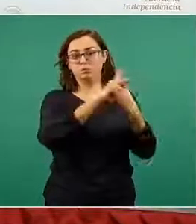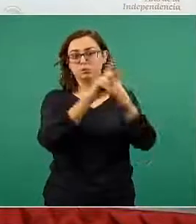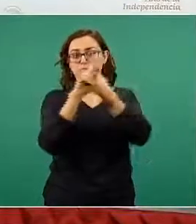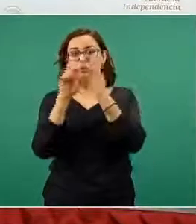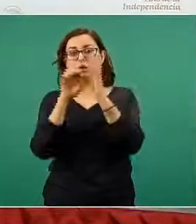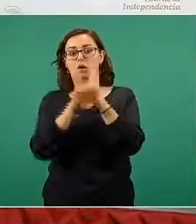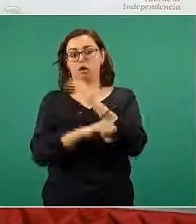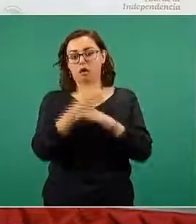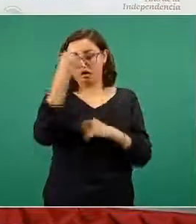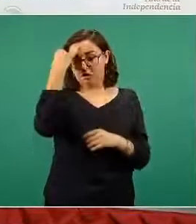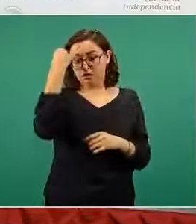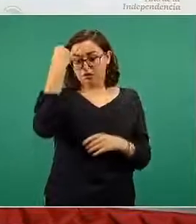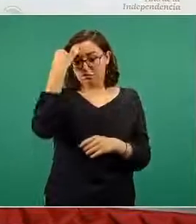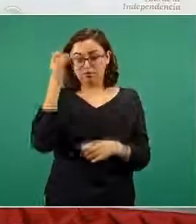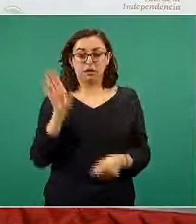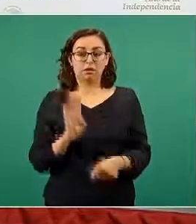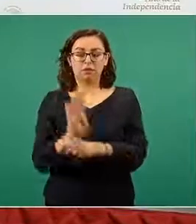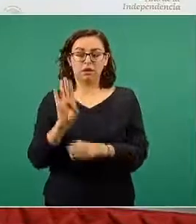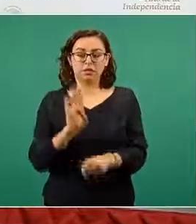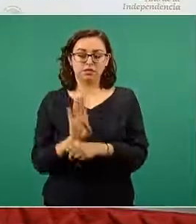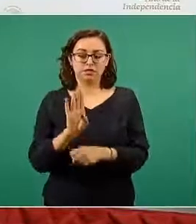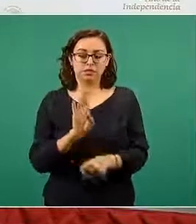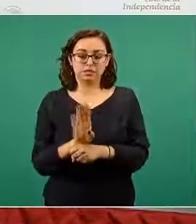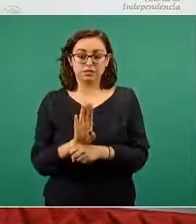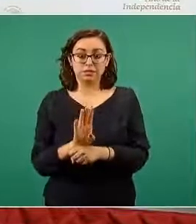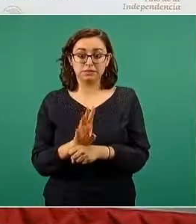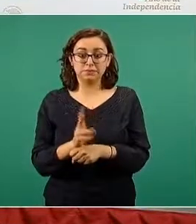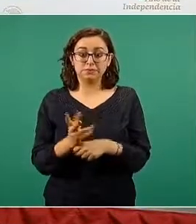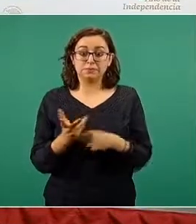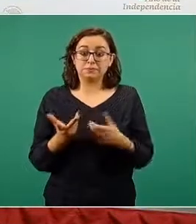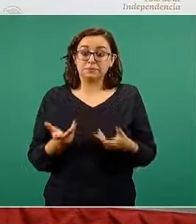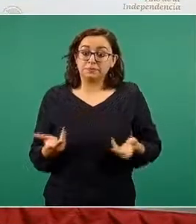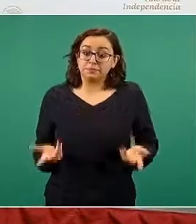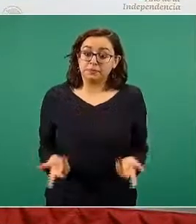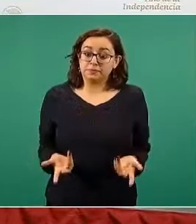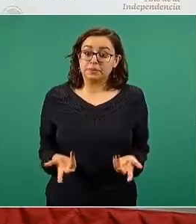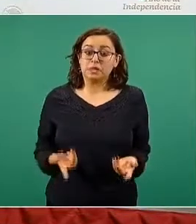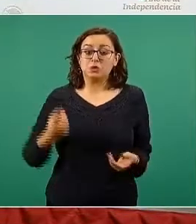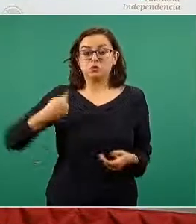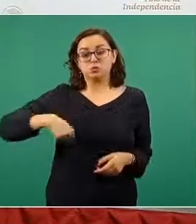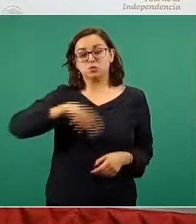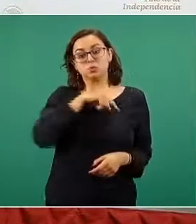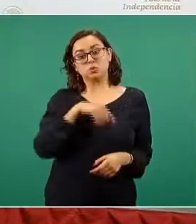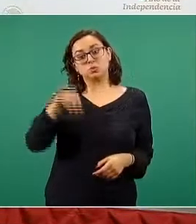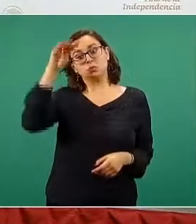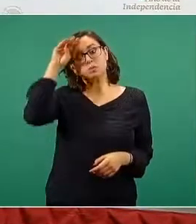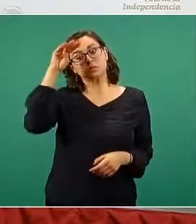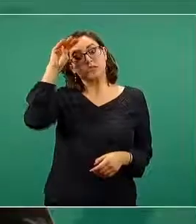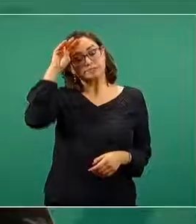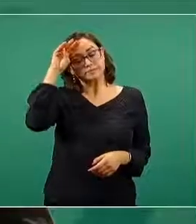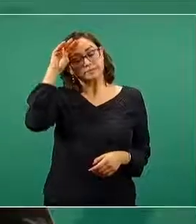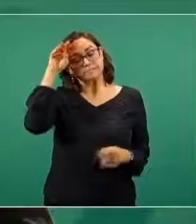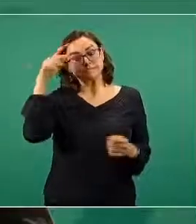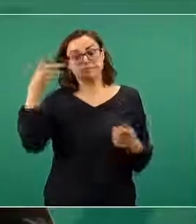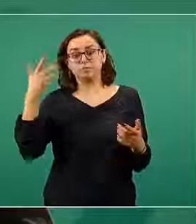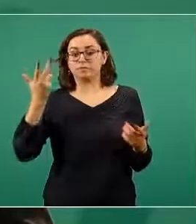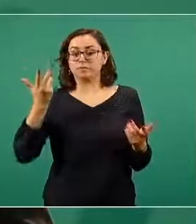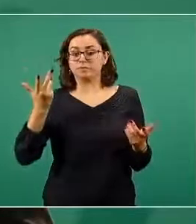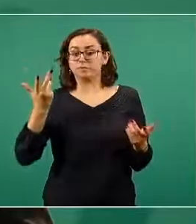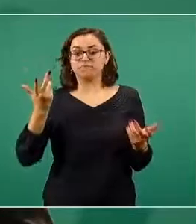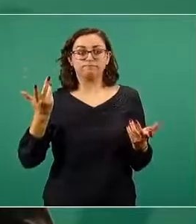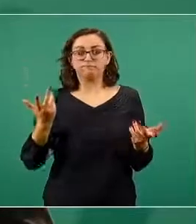ejemplo, Brasil, ¿no? Y que lo que debemos de pensar es que mientras